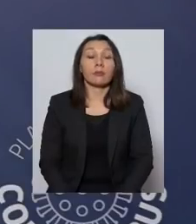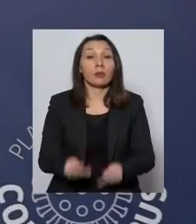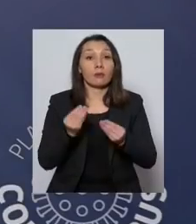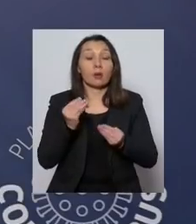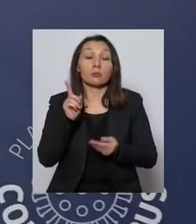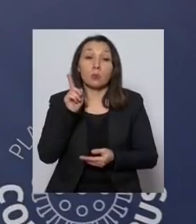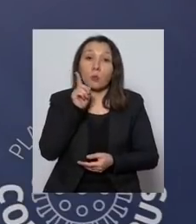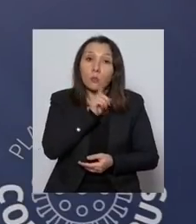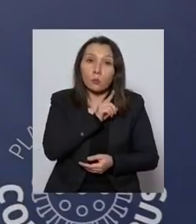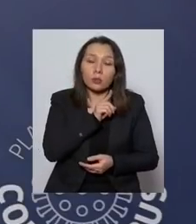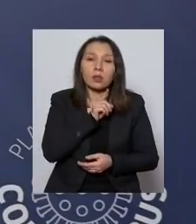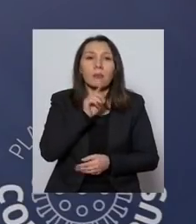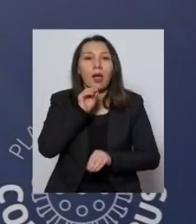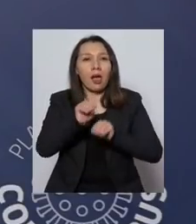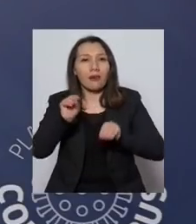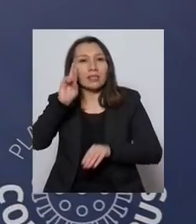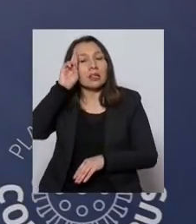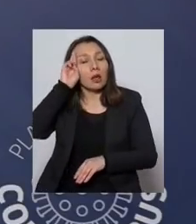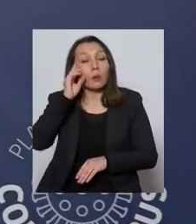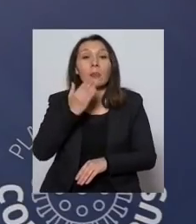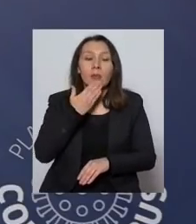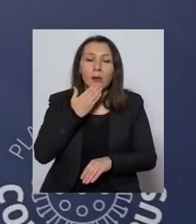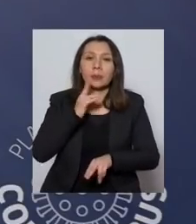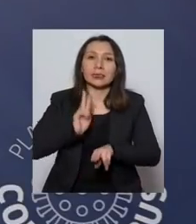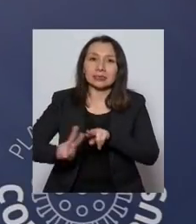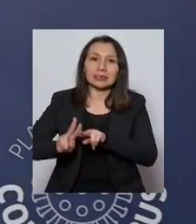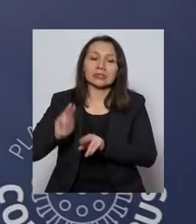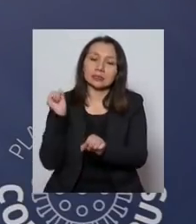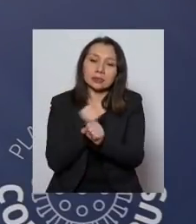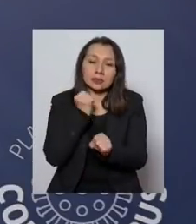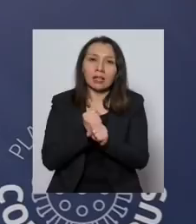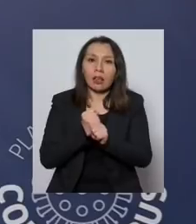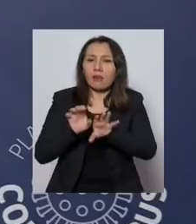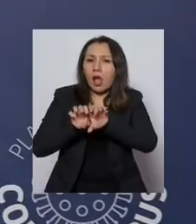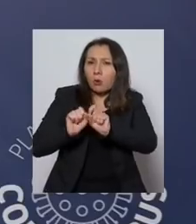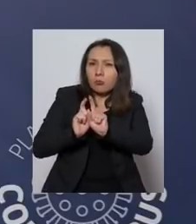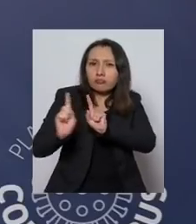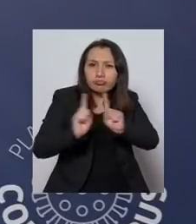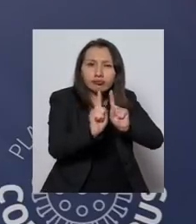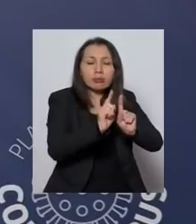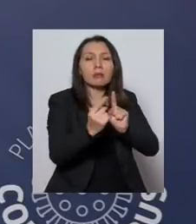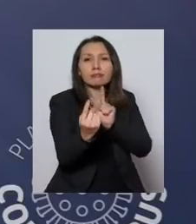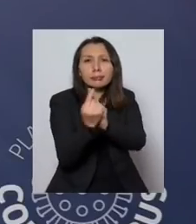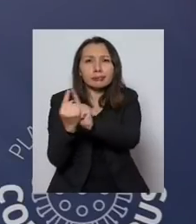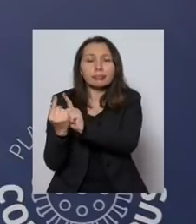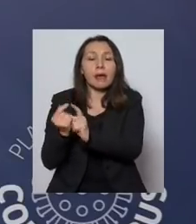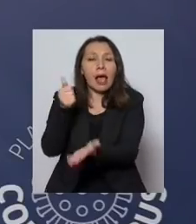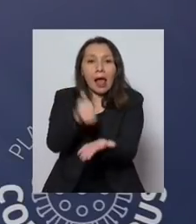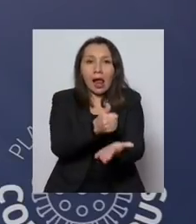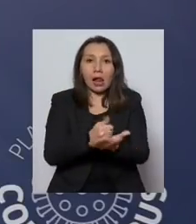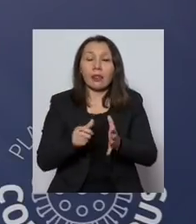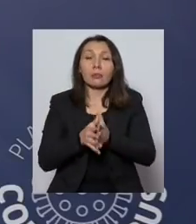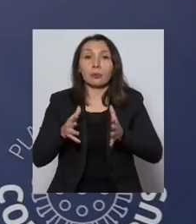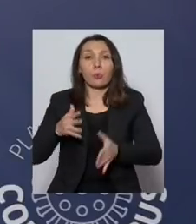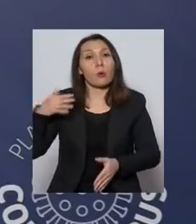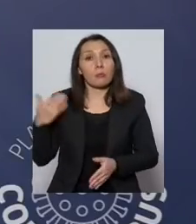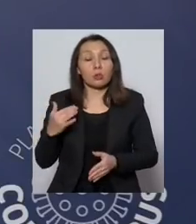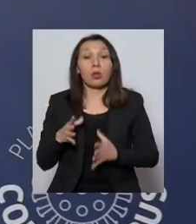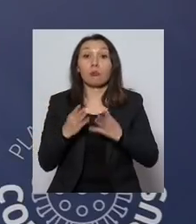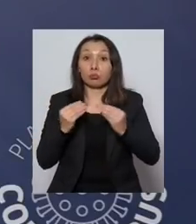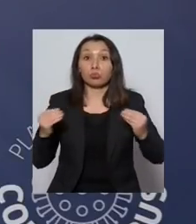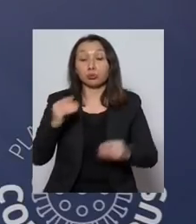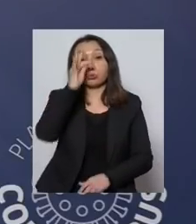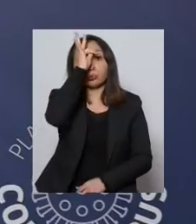Bueno, por último, recordar también que se está realizando un trabajo de coordinación con los alcaldes, sumamente importante, donde